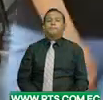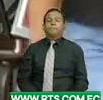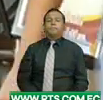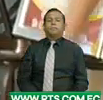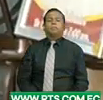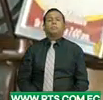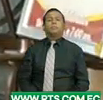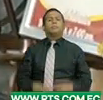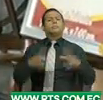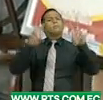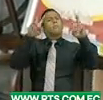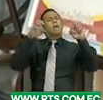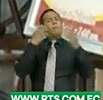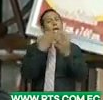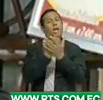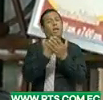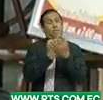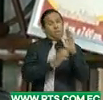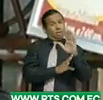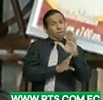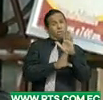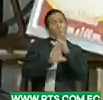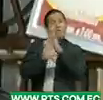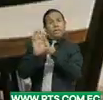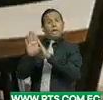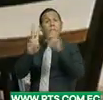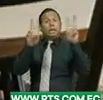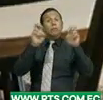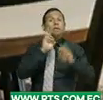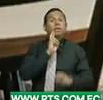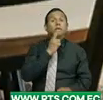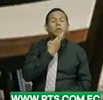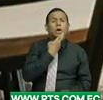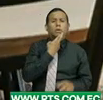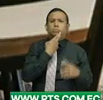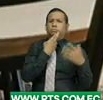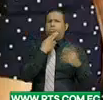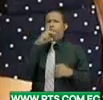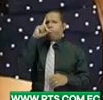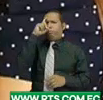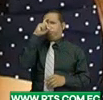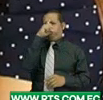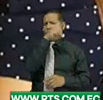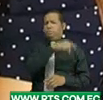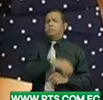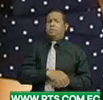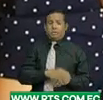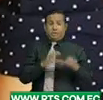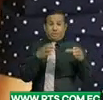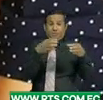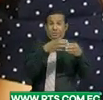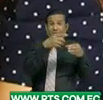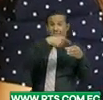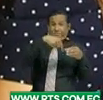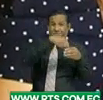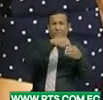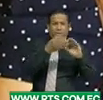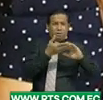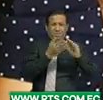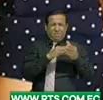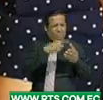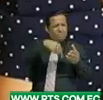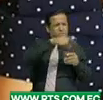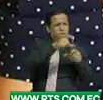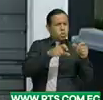La reactivación económica de los restaurantes ha costado más de lo que esperaban. Así advierte la presidenta de la Asociación de estos negocios en la provincia